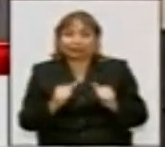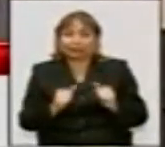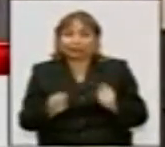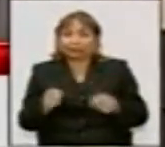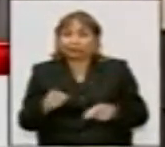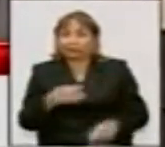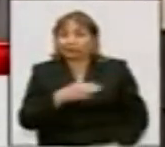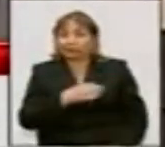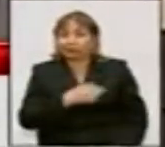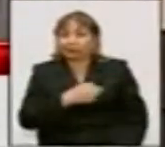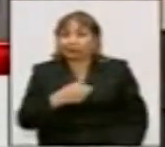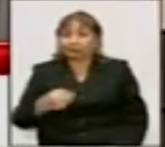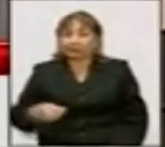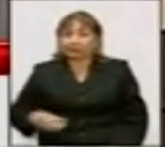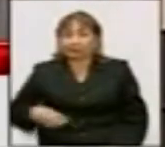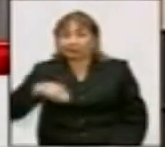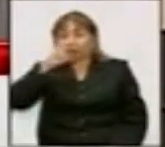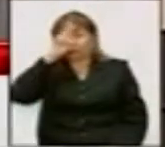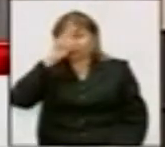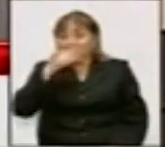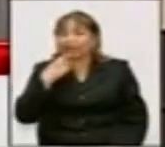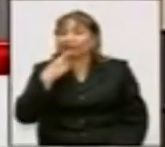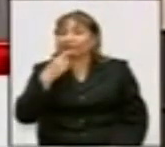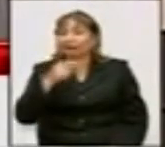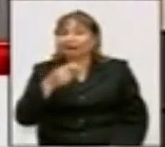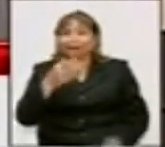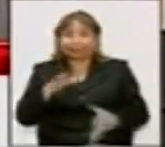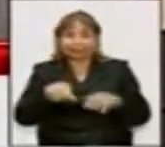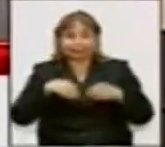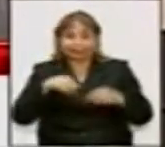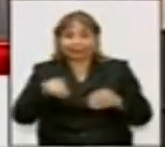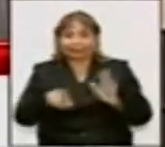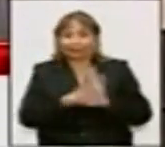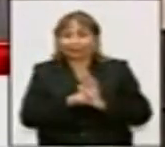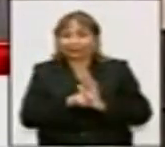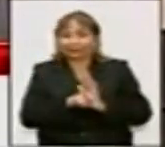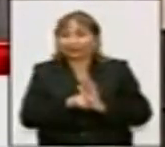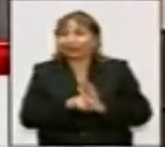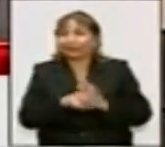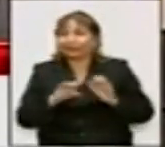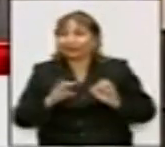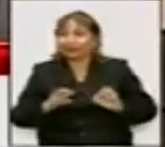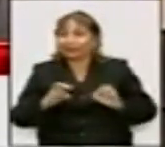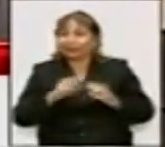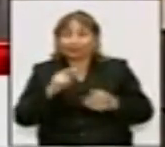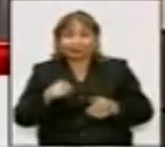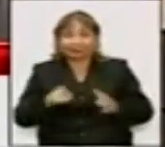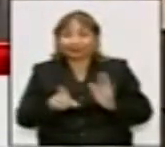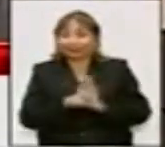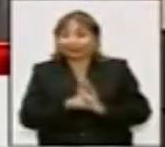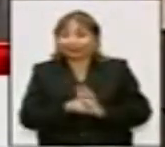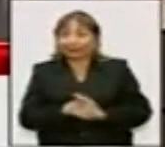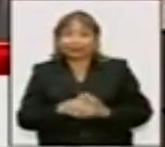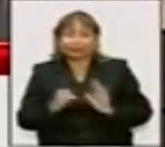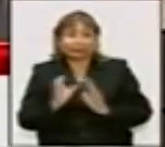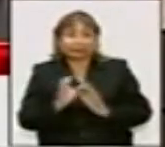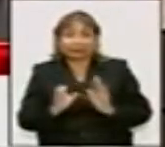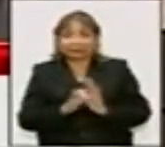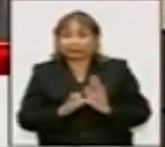jaque a de este modo al parlamento y se apruebe esta ley si el parlamento cree que esa ley es inconstitucional